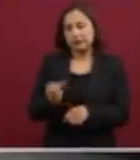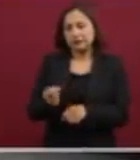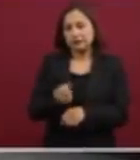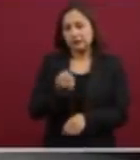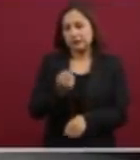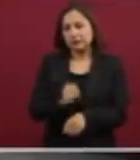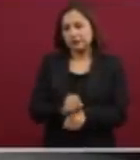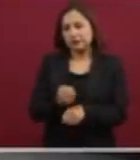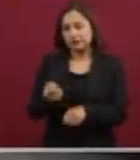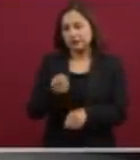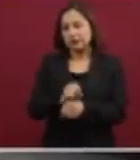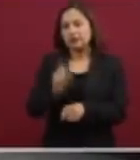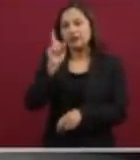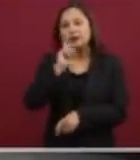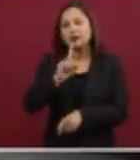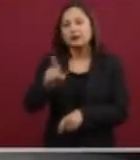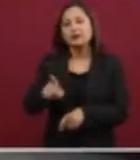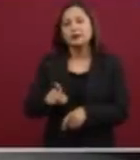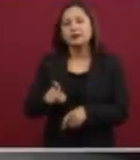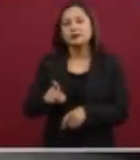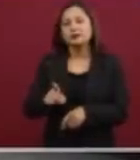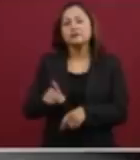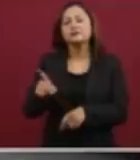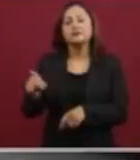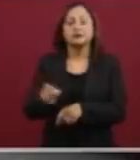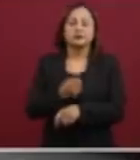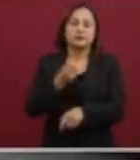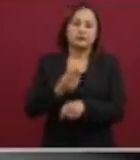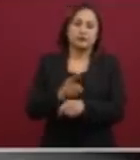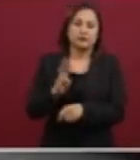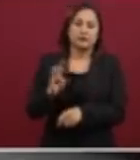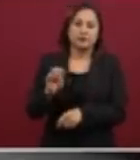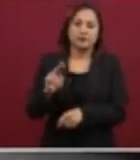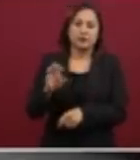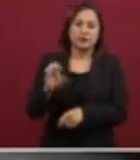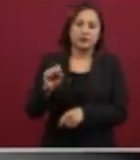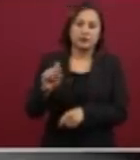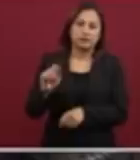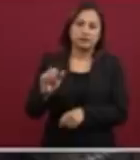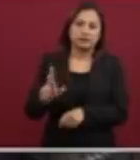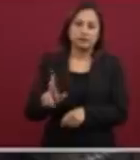la secretaria. Sí, del bienestar. Del bienestar. Sí, disculpe, mire. Pásale.